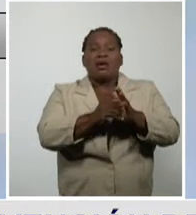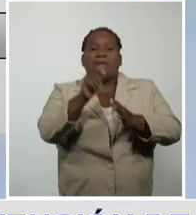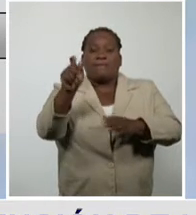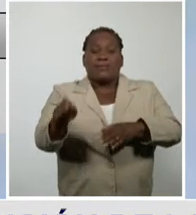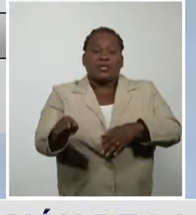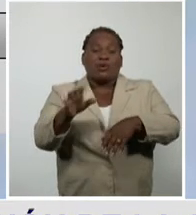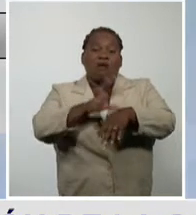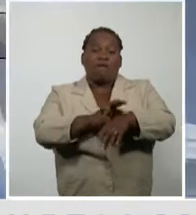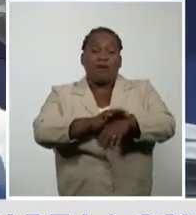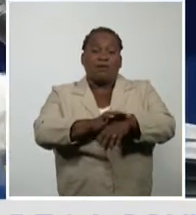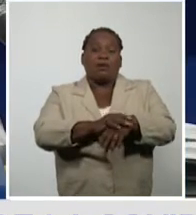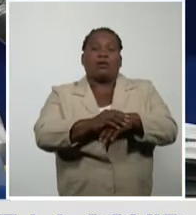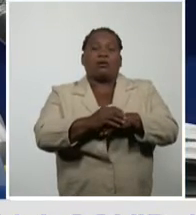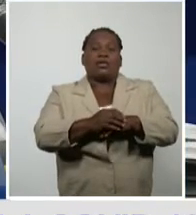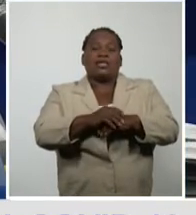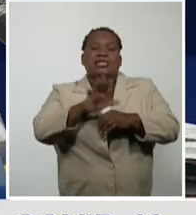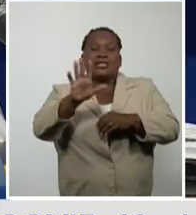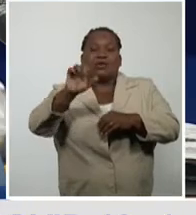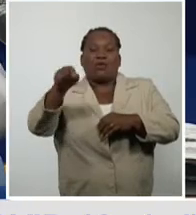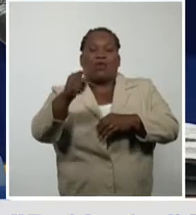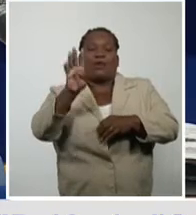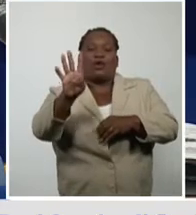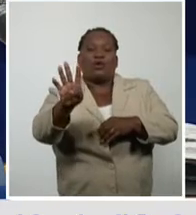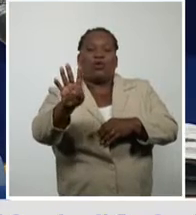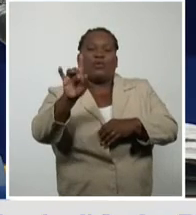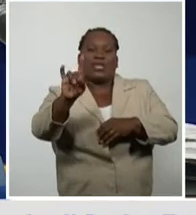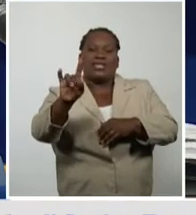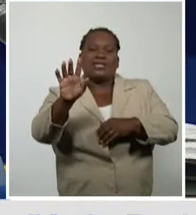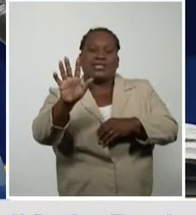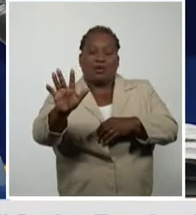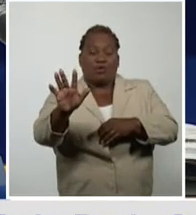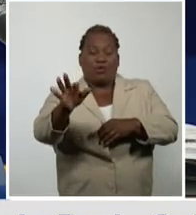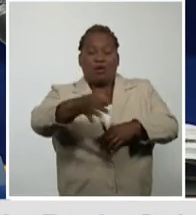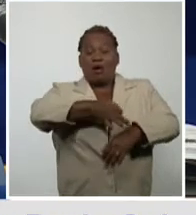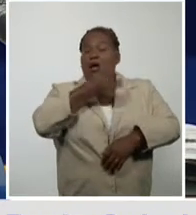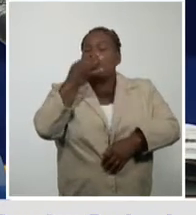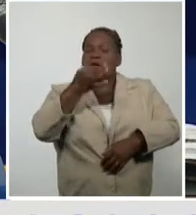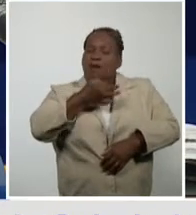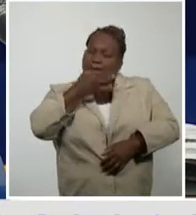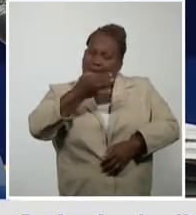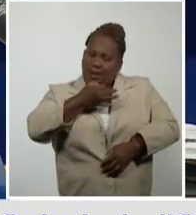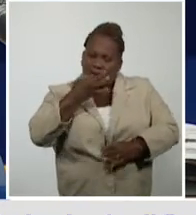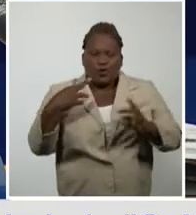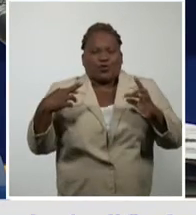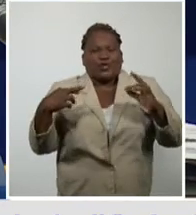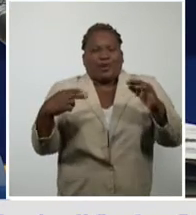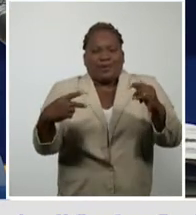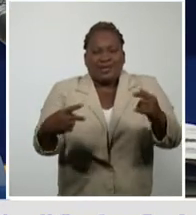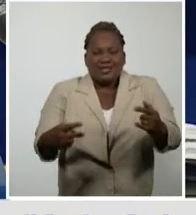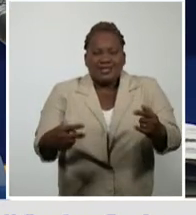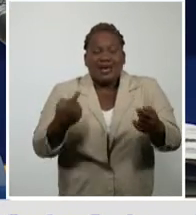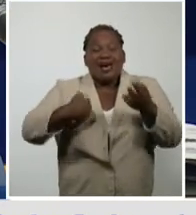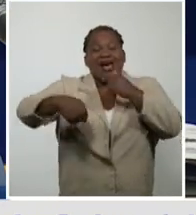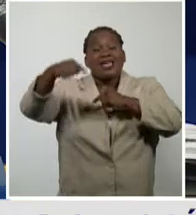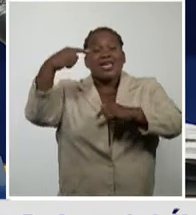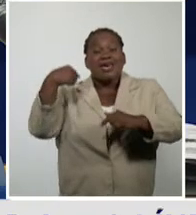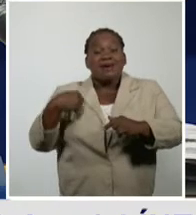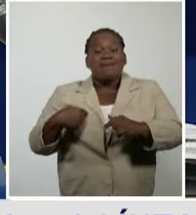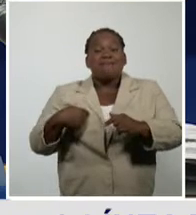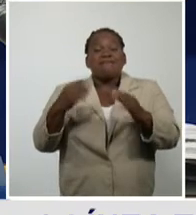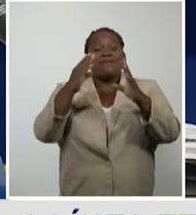5,95%. No perdemos la oportunidad, y creo que anoche veíamos